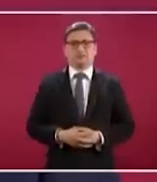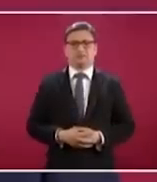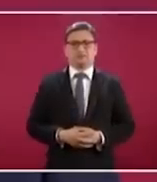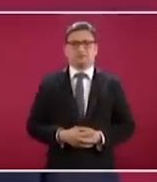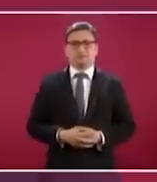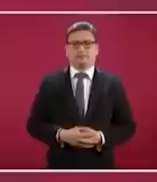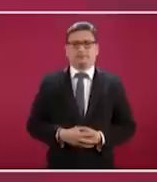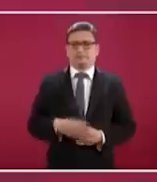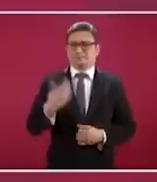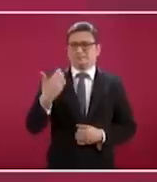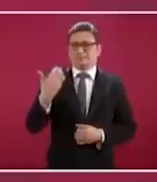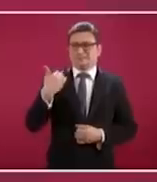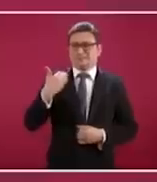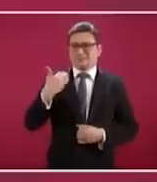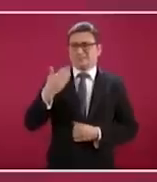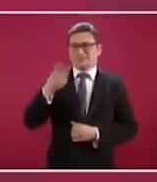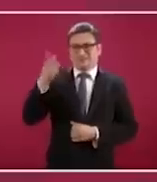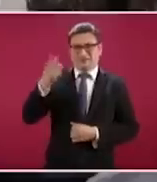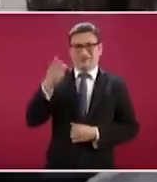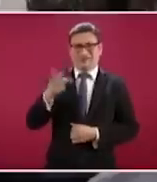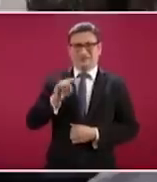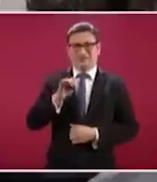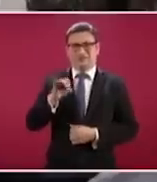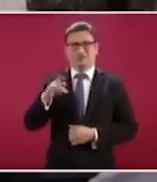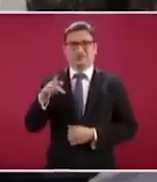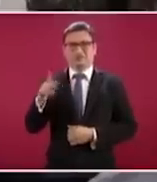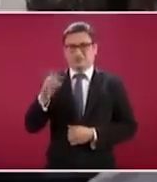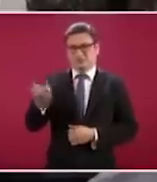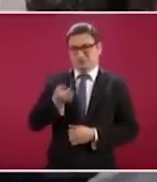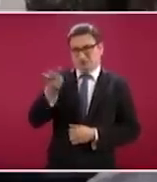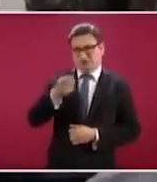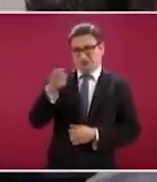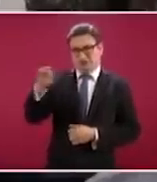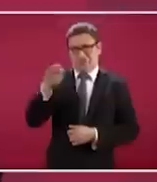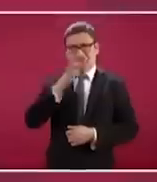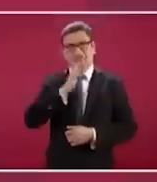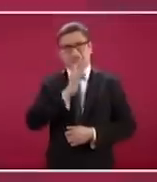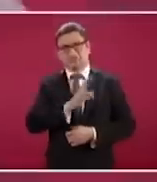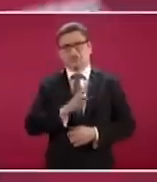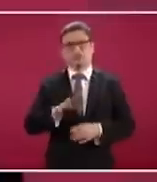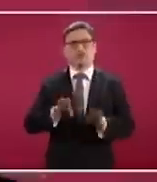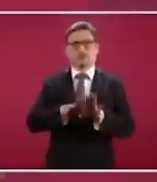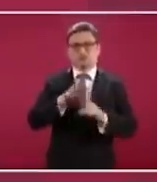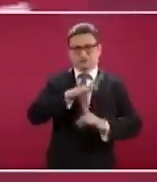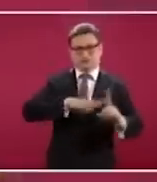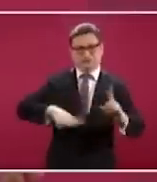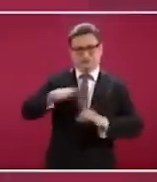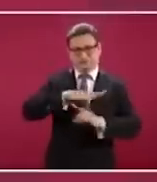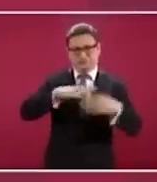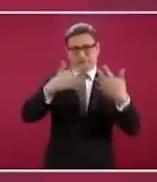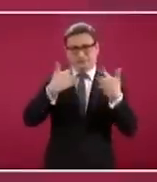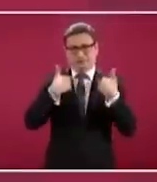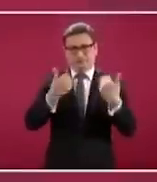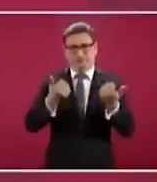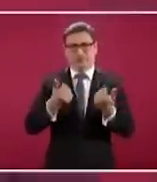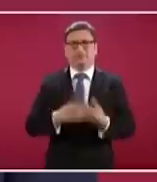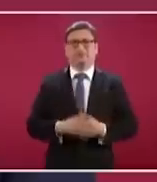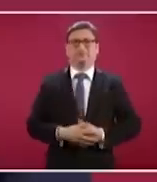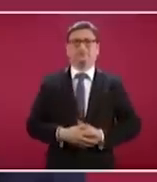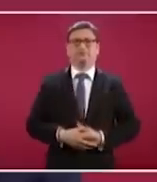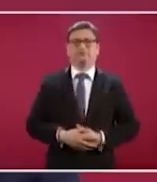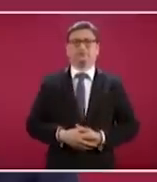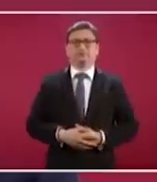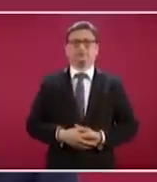contestó esa pregunta que le hicieron, porque también hay que entender en qué contexto se dan las